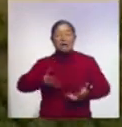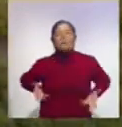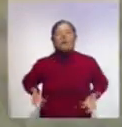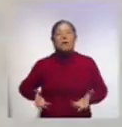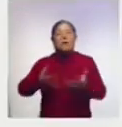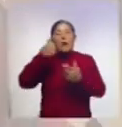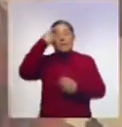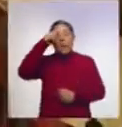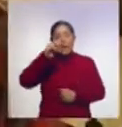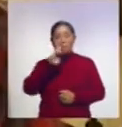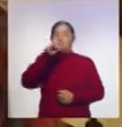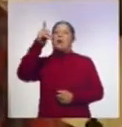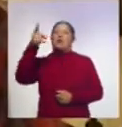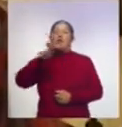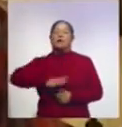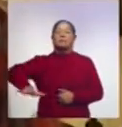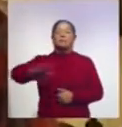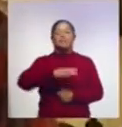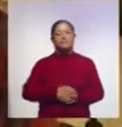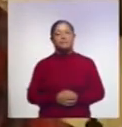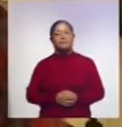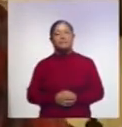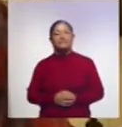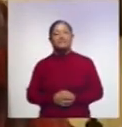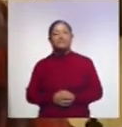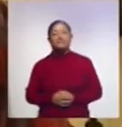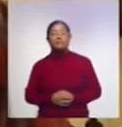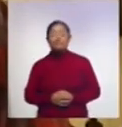producción. Afortunadamente,